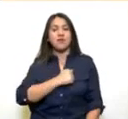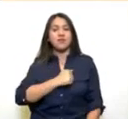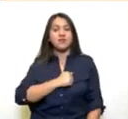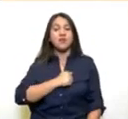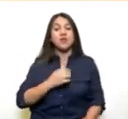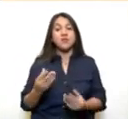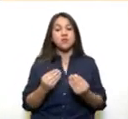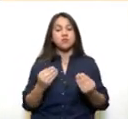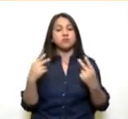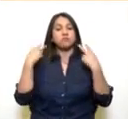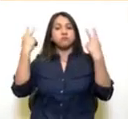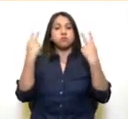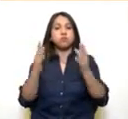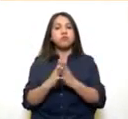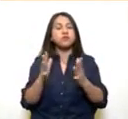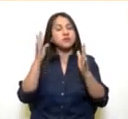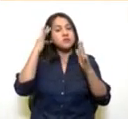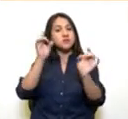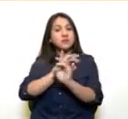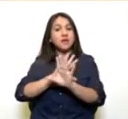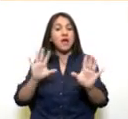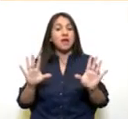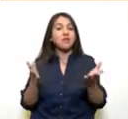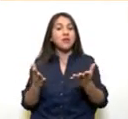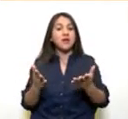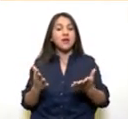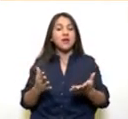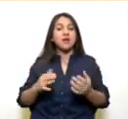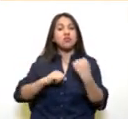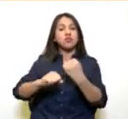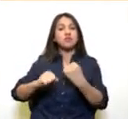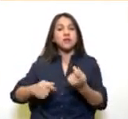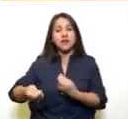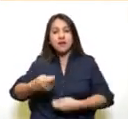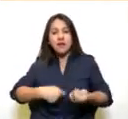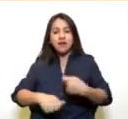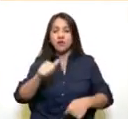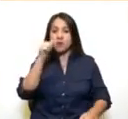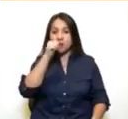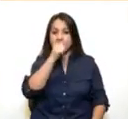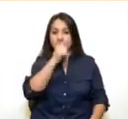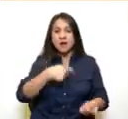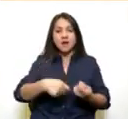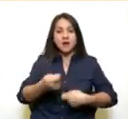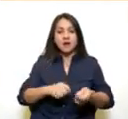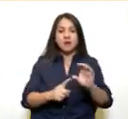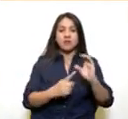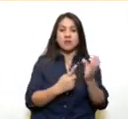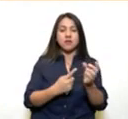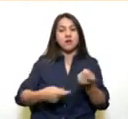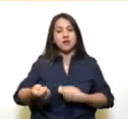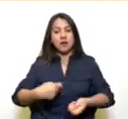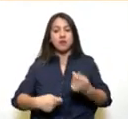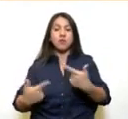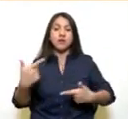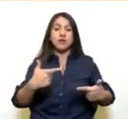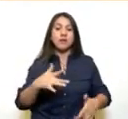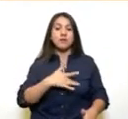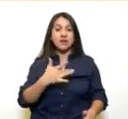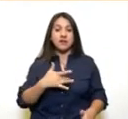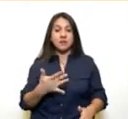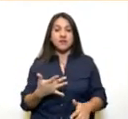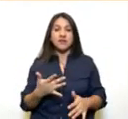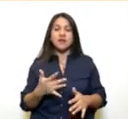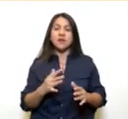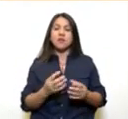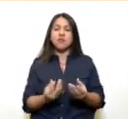con mucho coraje y con mucha claridad el narcotráfico la narcocultura la narcopolítica que lamentablemente están incrustados